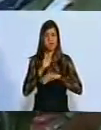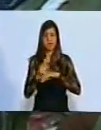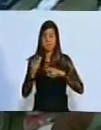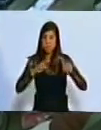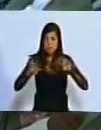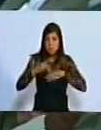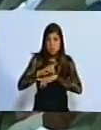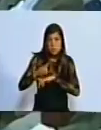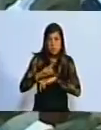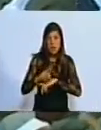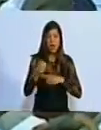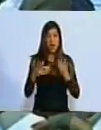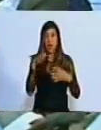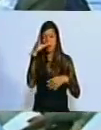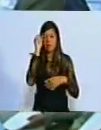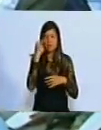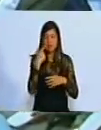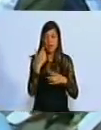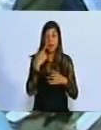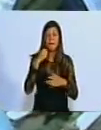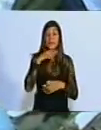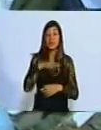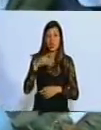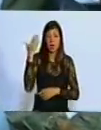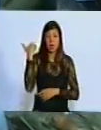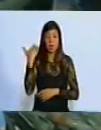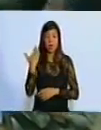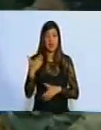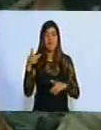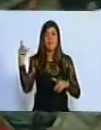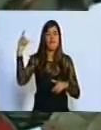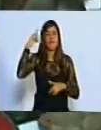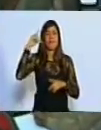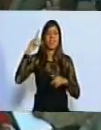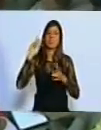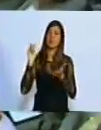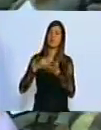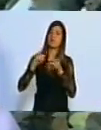decía cómo entender el pasado, qué fecha celebrar y